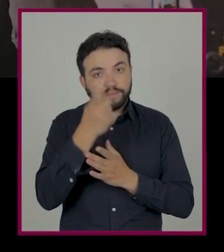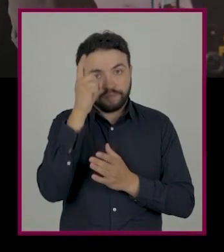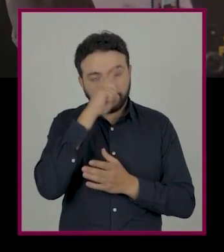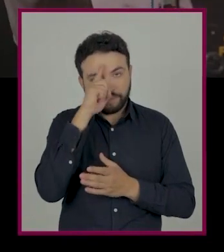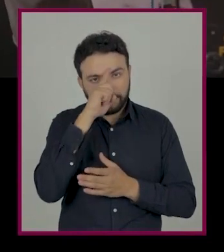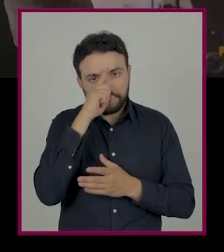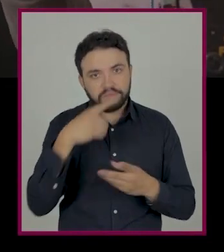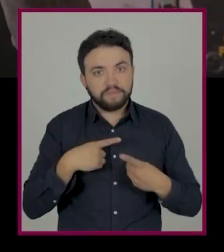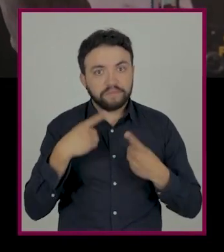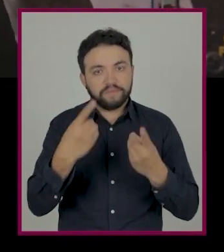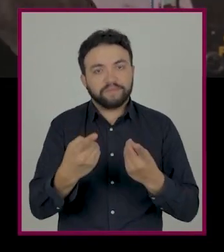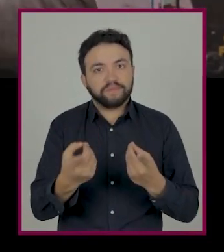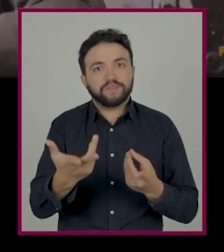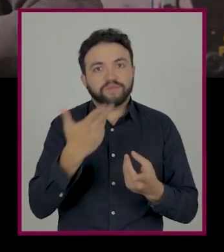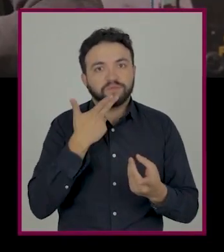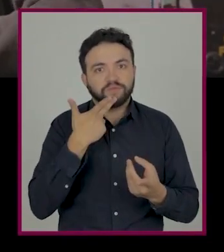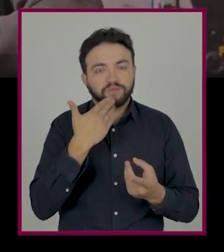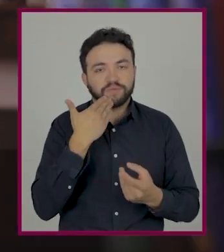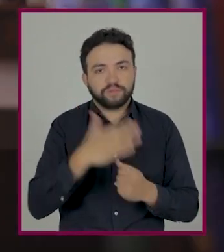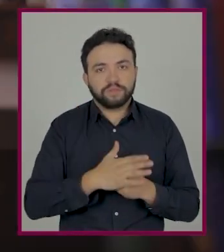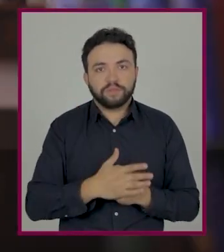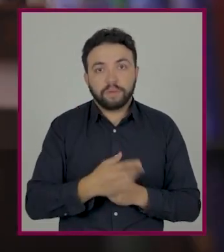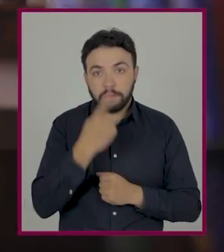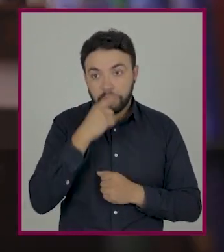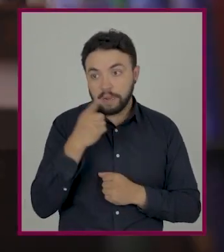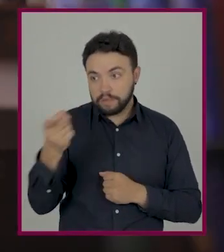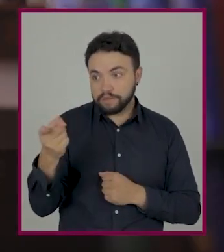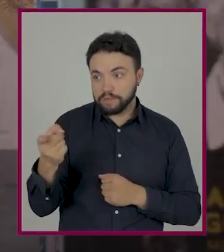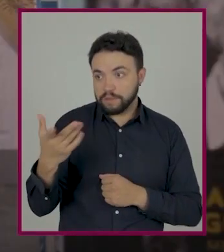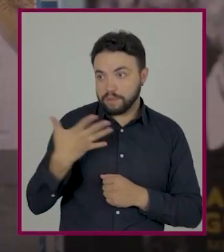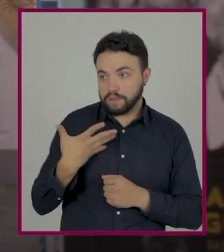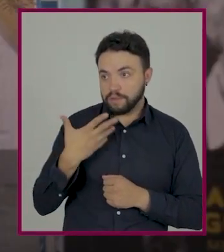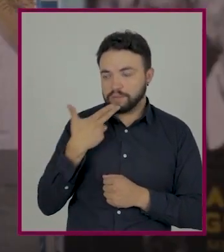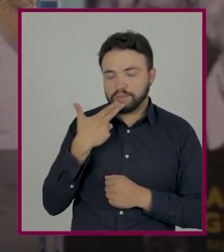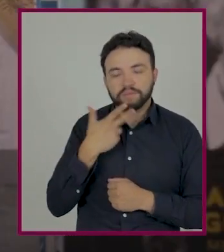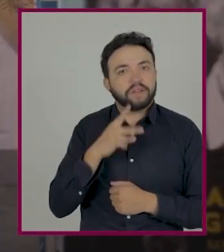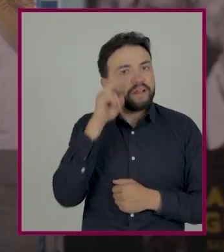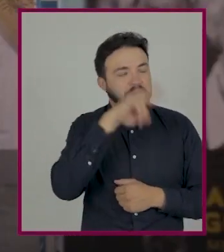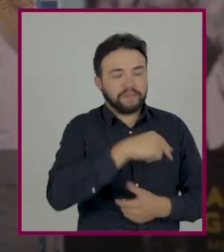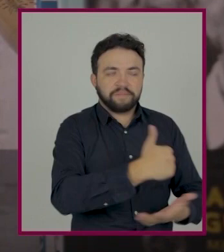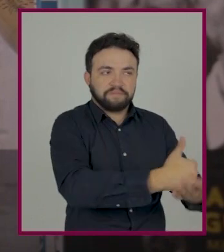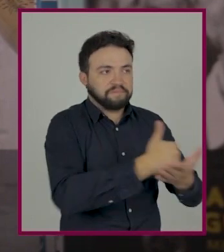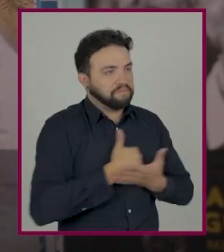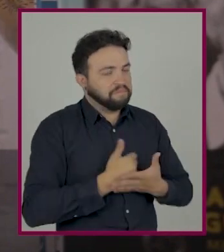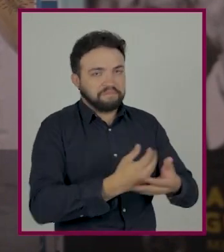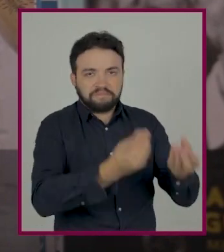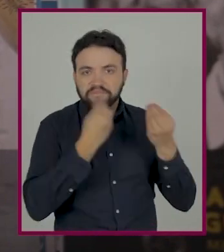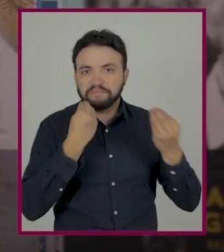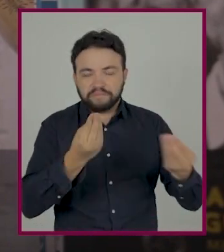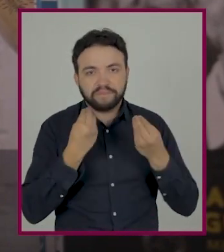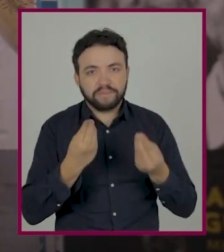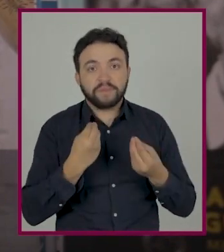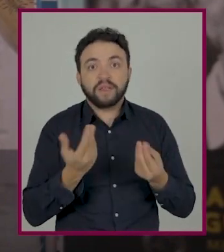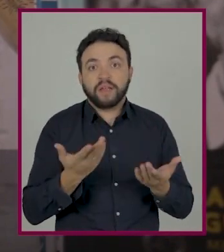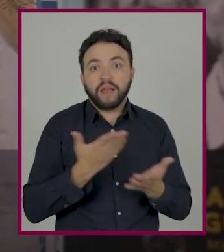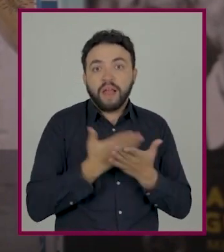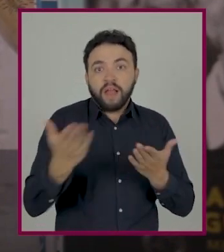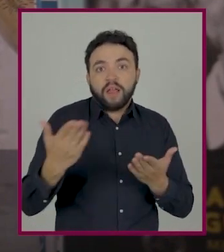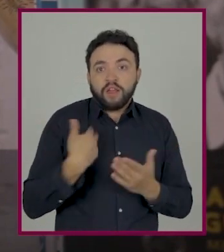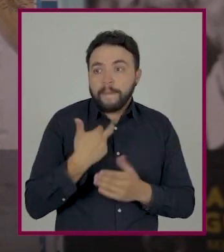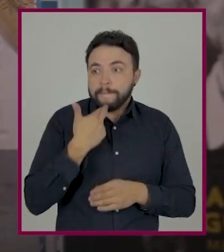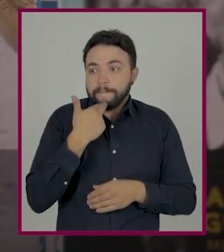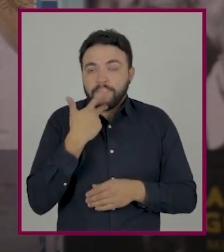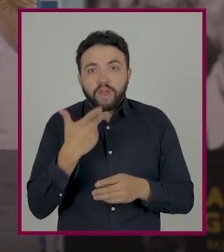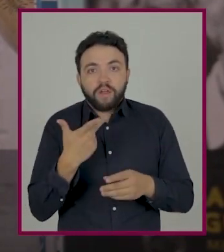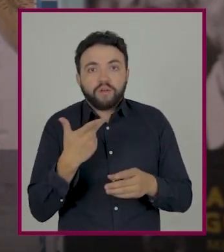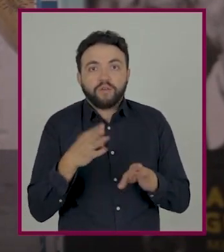Esperamos que estos consejos les hayan sido útiles. ¿Para ti lo fueron? La verdad es que me ayudó muchísimo. No solo porque